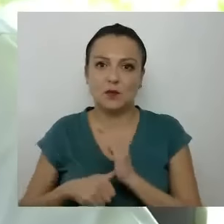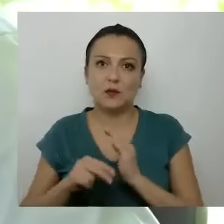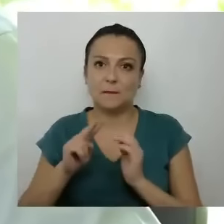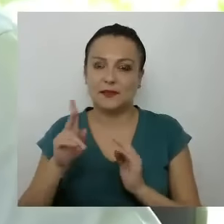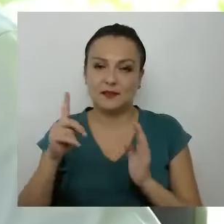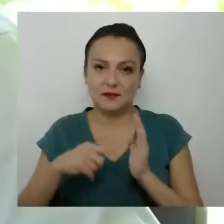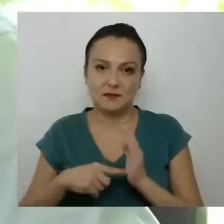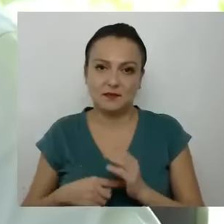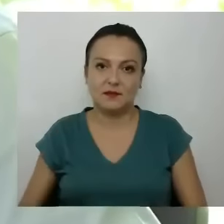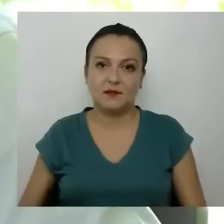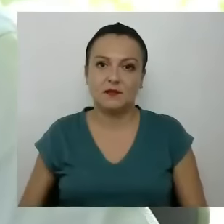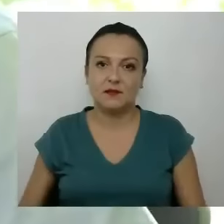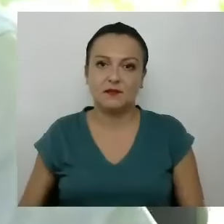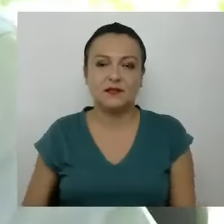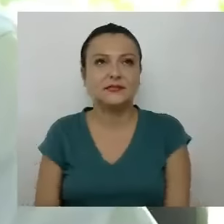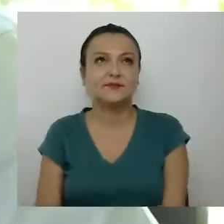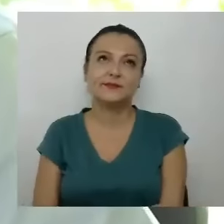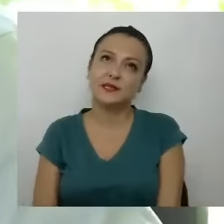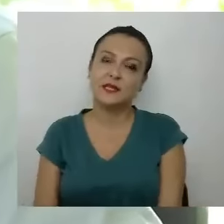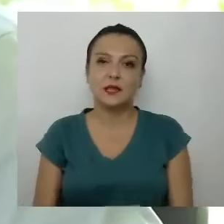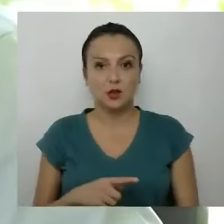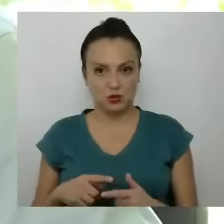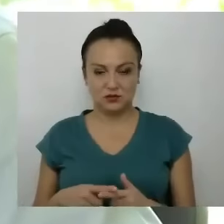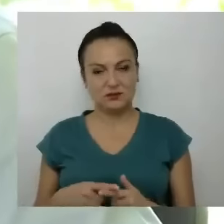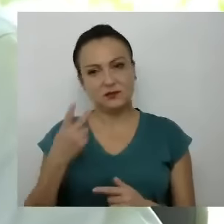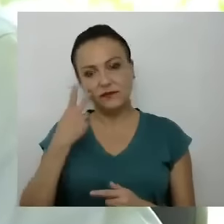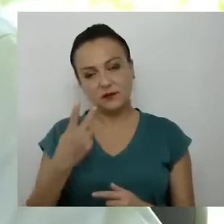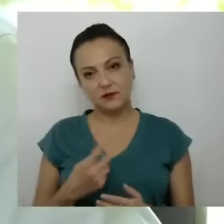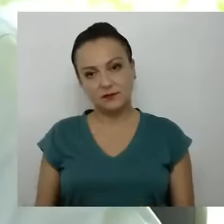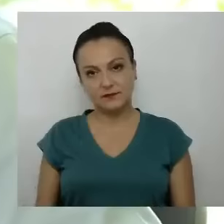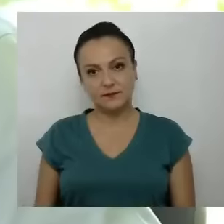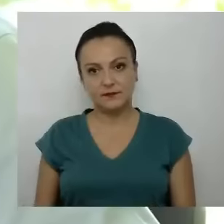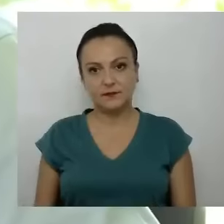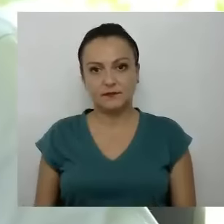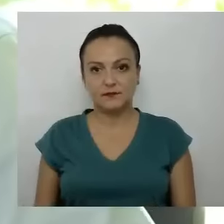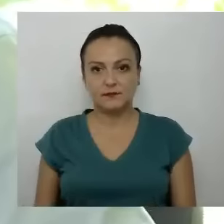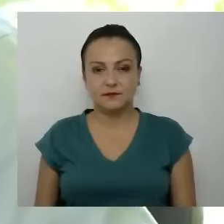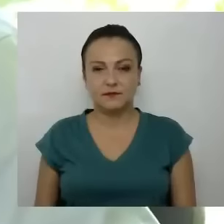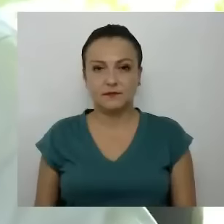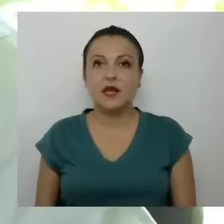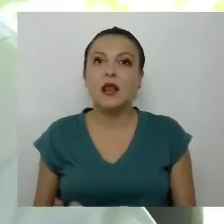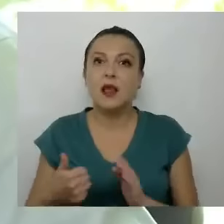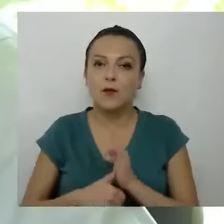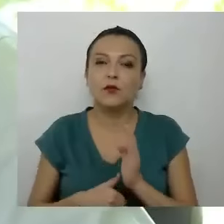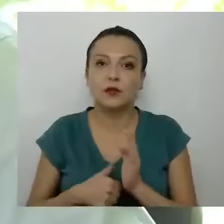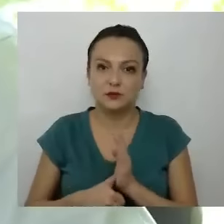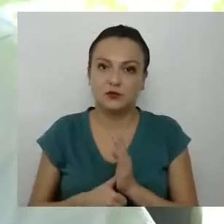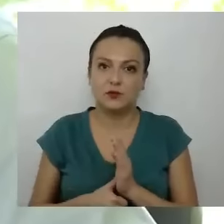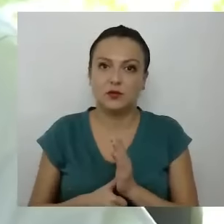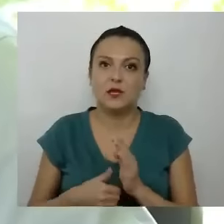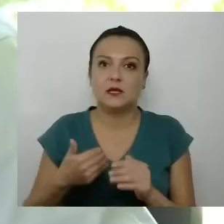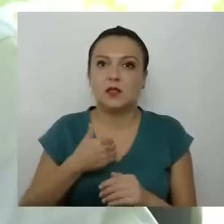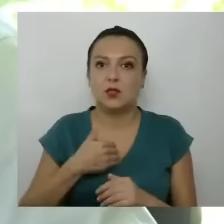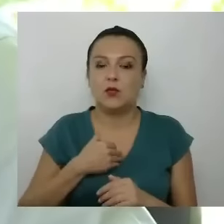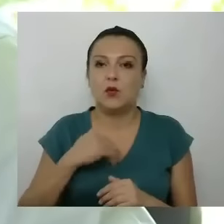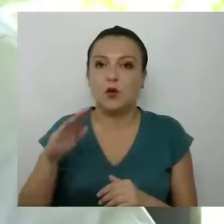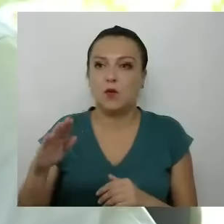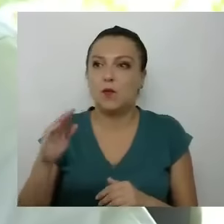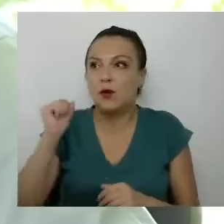23.000. Entonces, evidentemente, la votación que se obtuvo por parte del